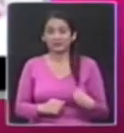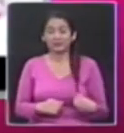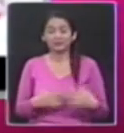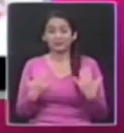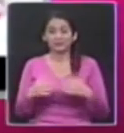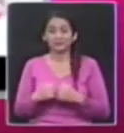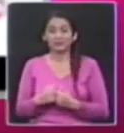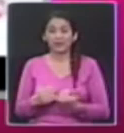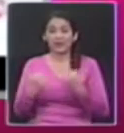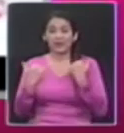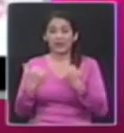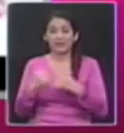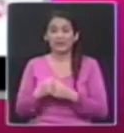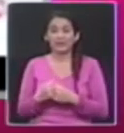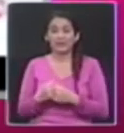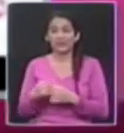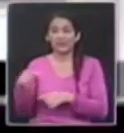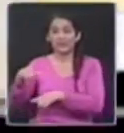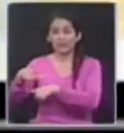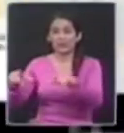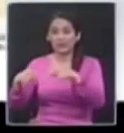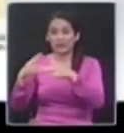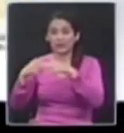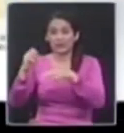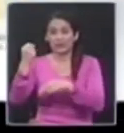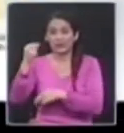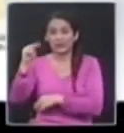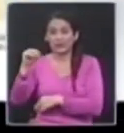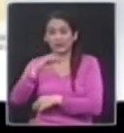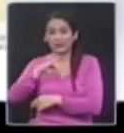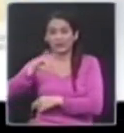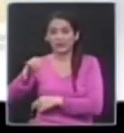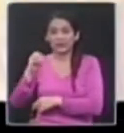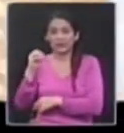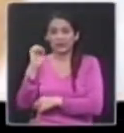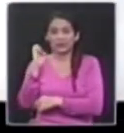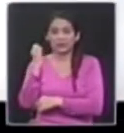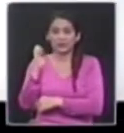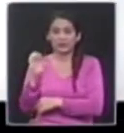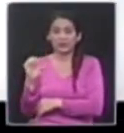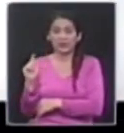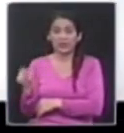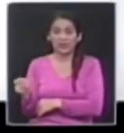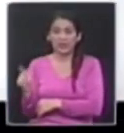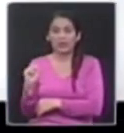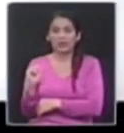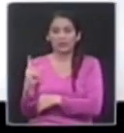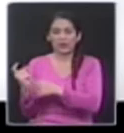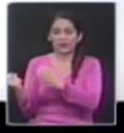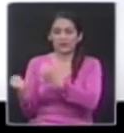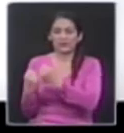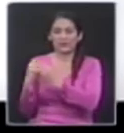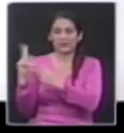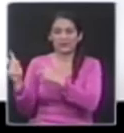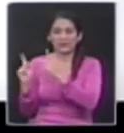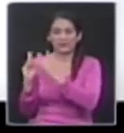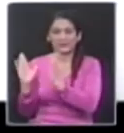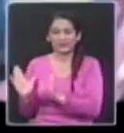que es el Patronato San José, que a través de Olimpiadas Especiales se ha llegado a un acuerdo y a donar un terreno valorado